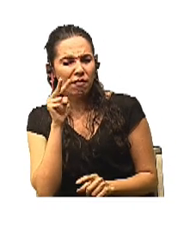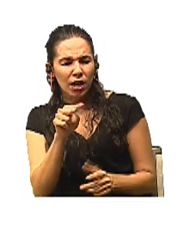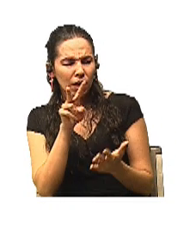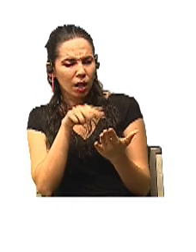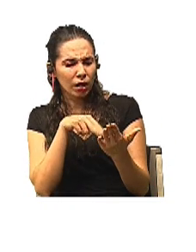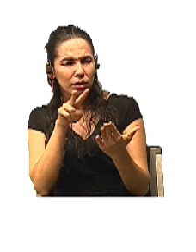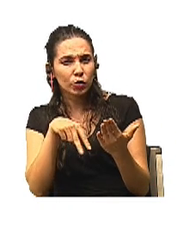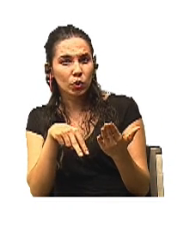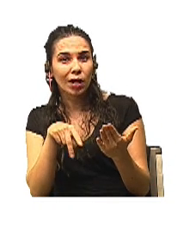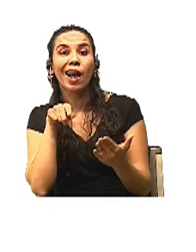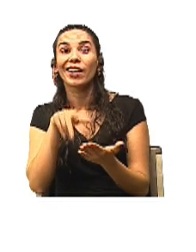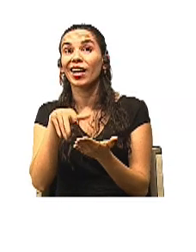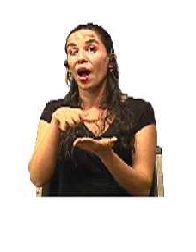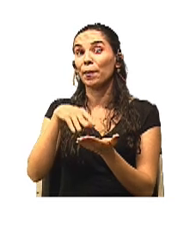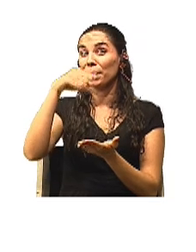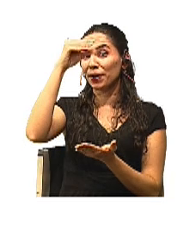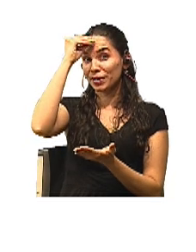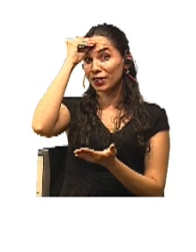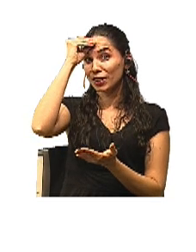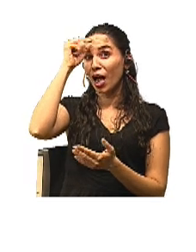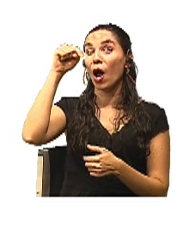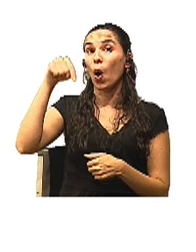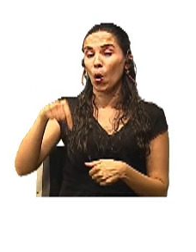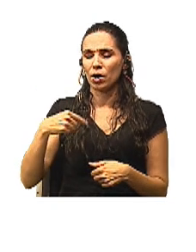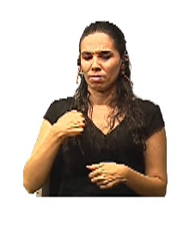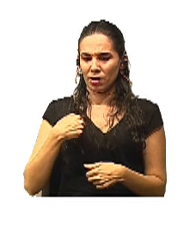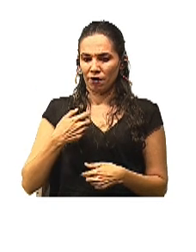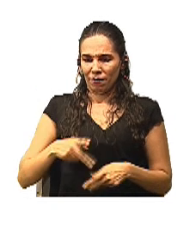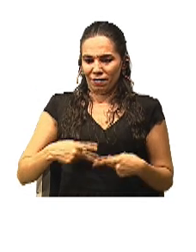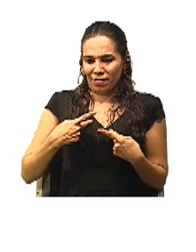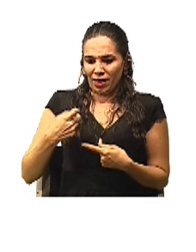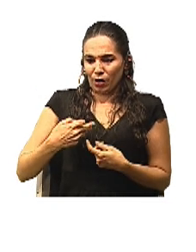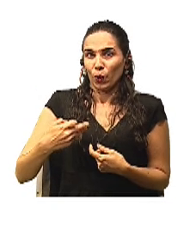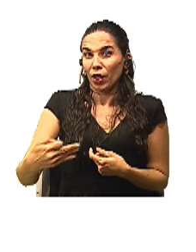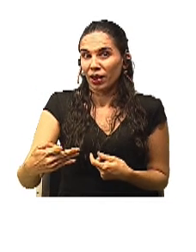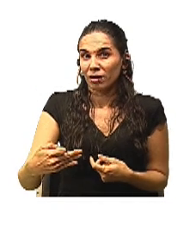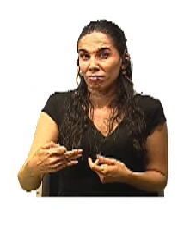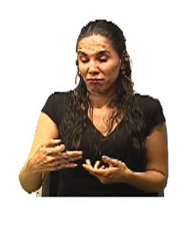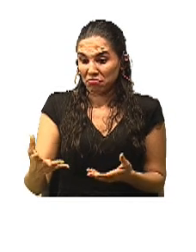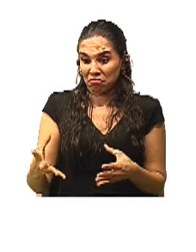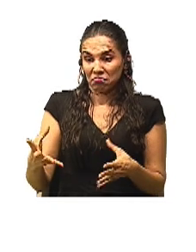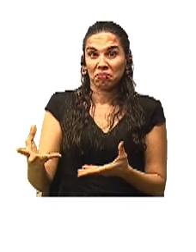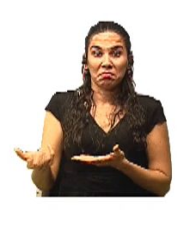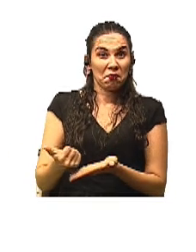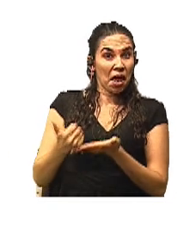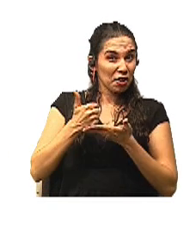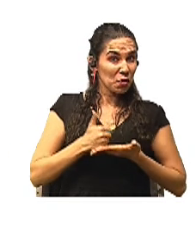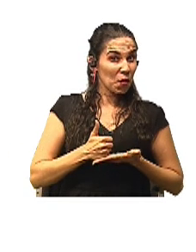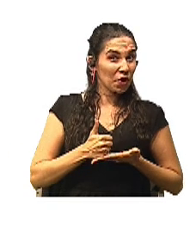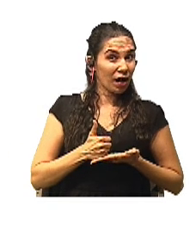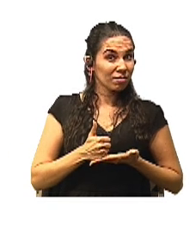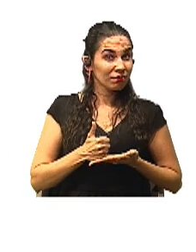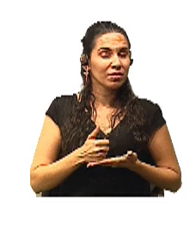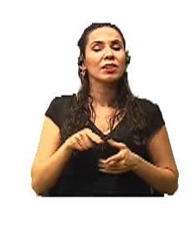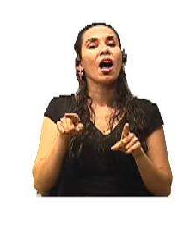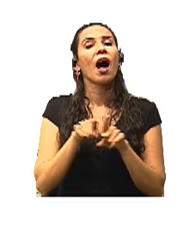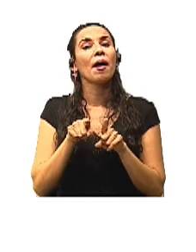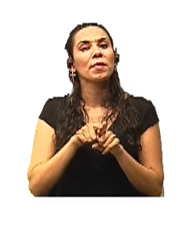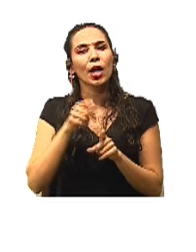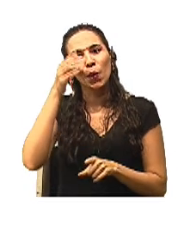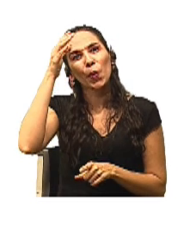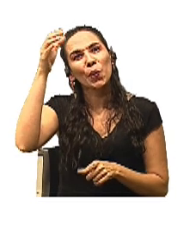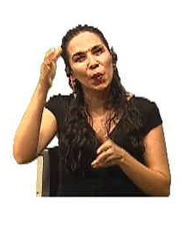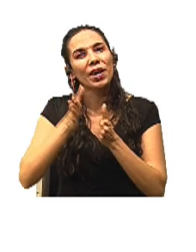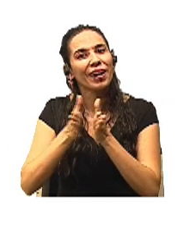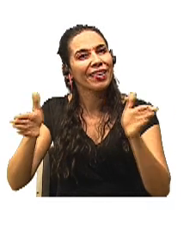Este aprendizaje de hoy me sirve para mi vida cotidiana. Recuerden que también es cultura